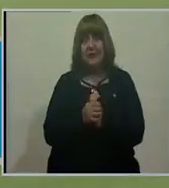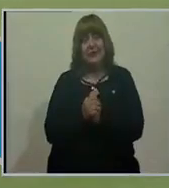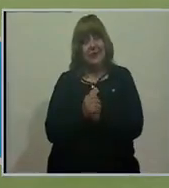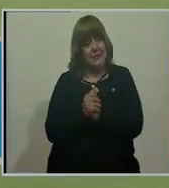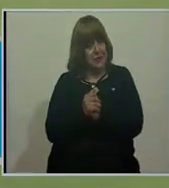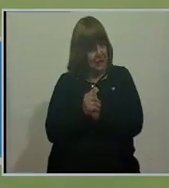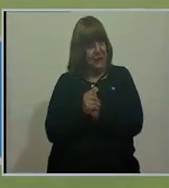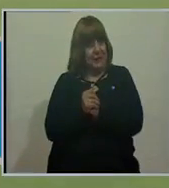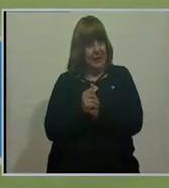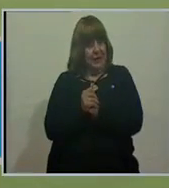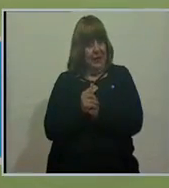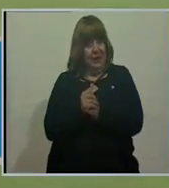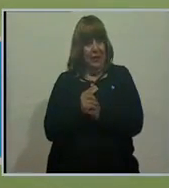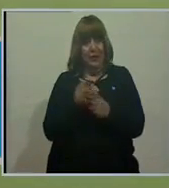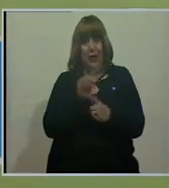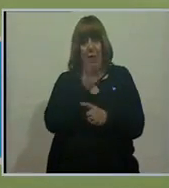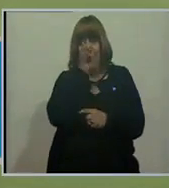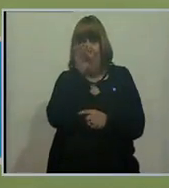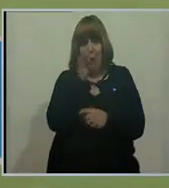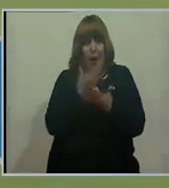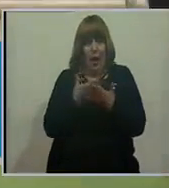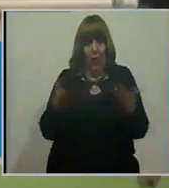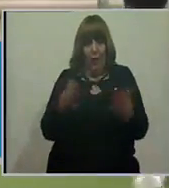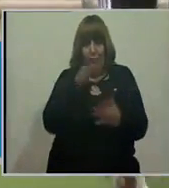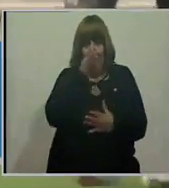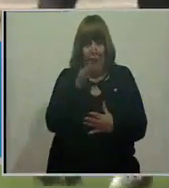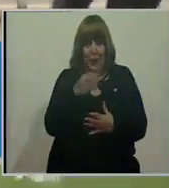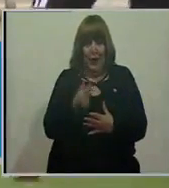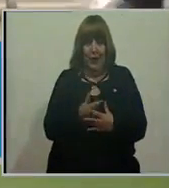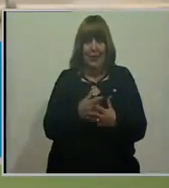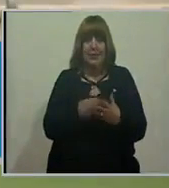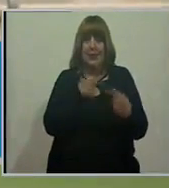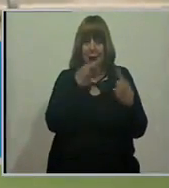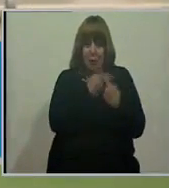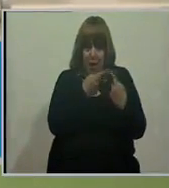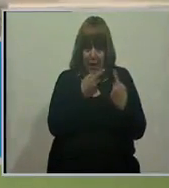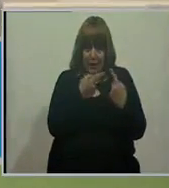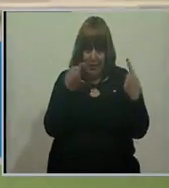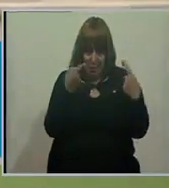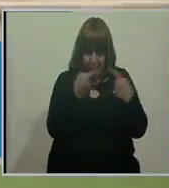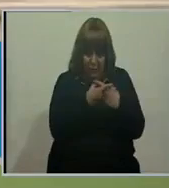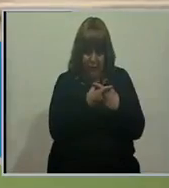partidos ideales de la selección en vistas al Mundial tienen que ser con equipos